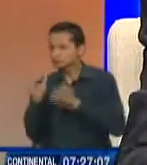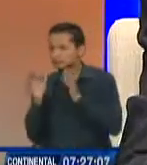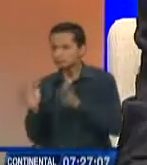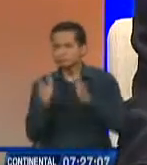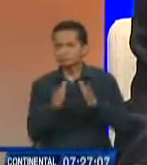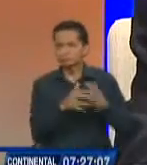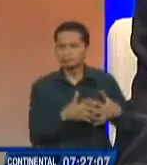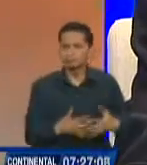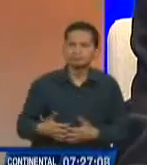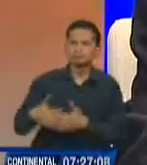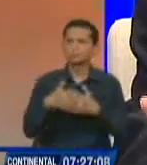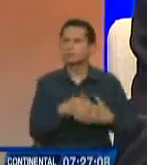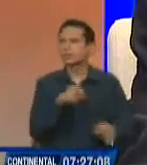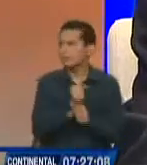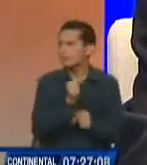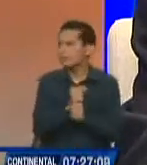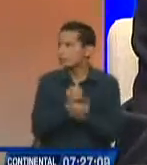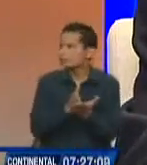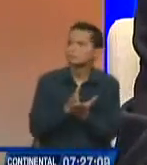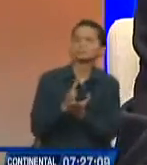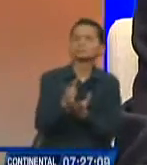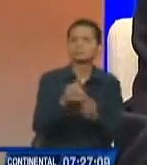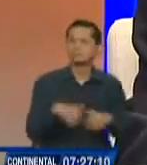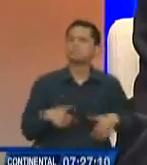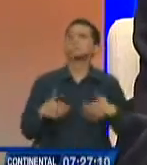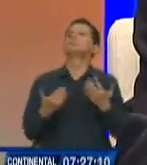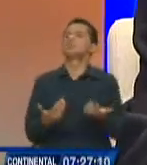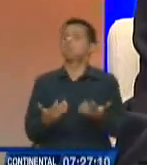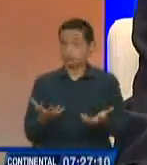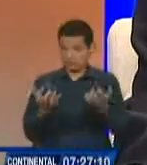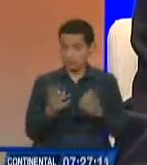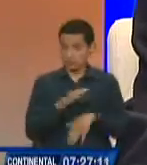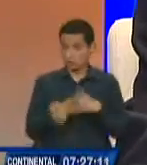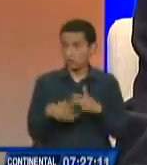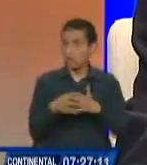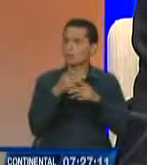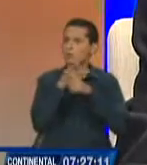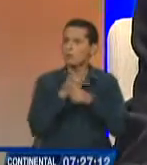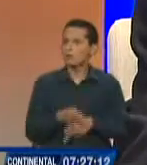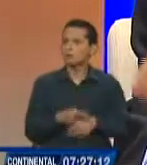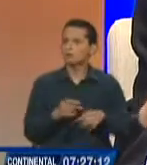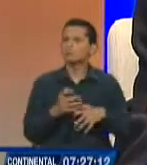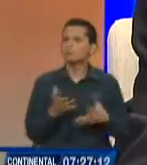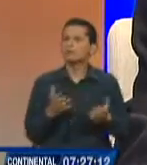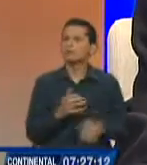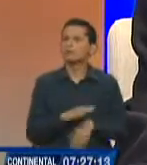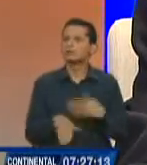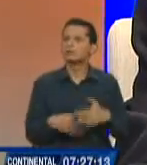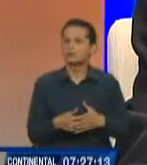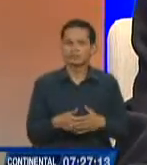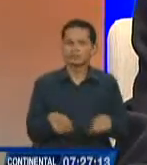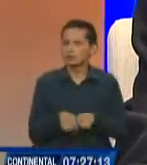o adelantar ese trabajo que apunta hacia tener un esquema de protección que de alguna manera compensa